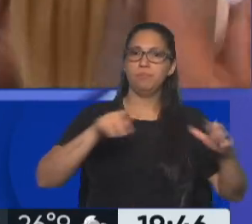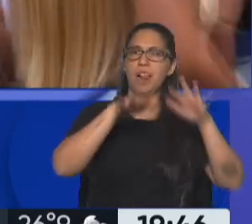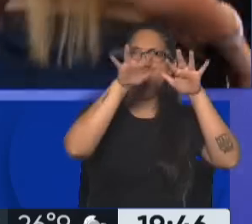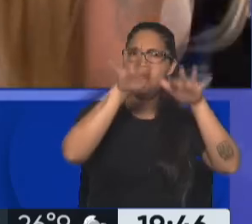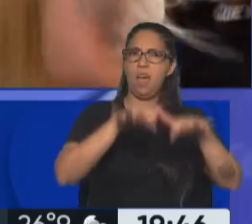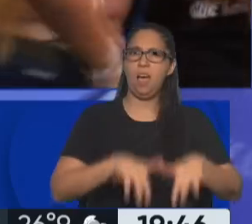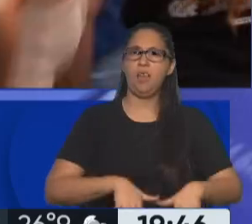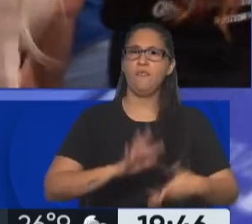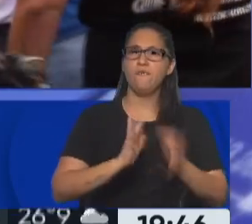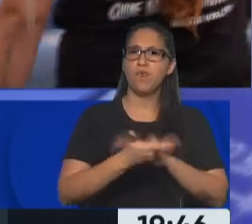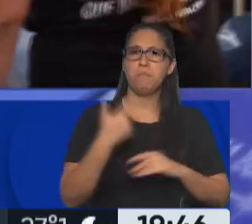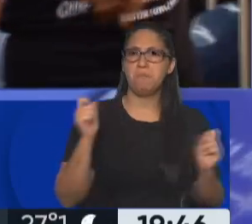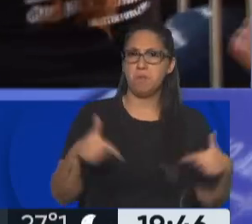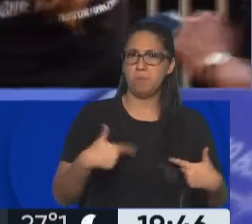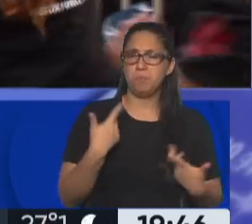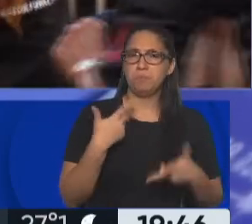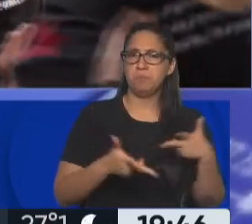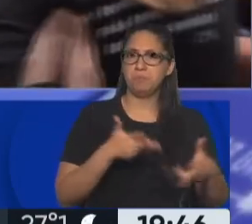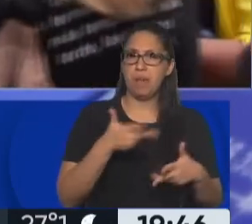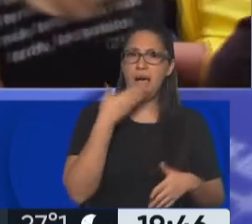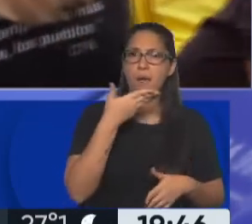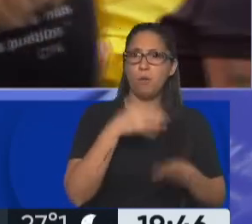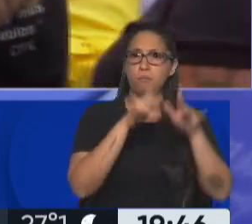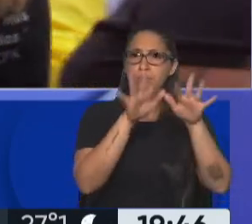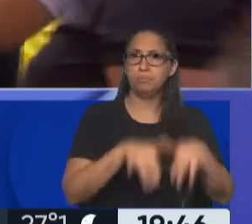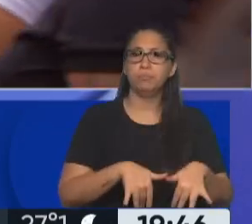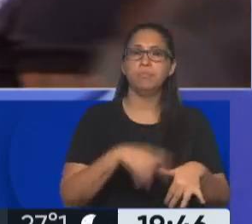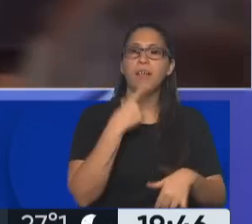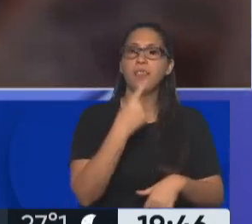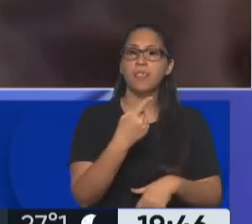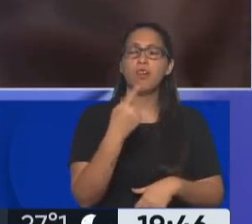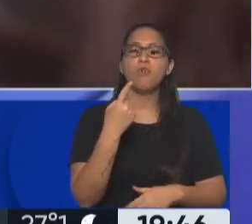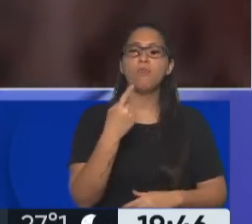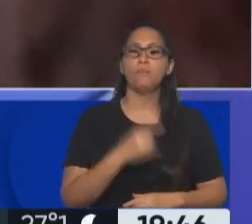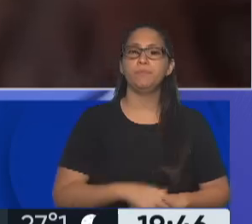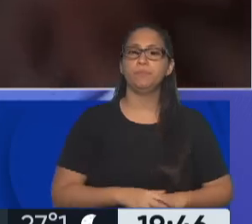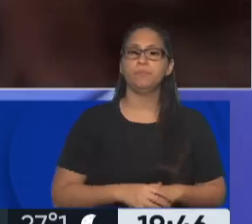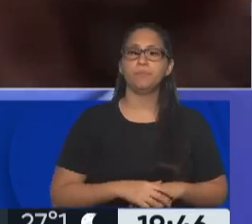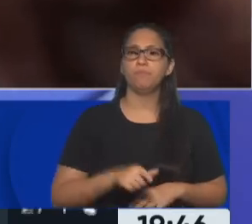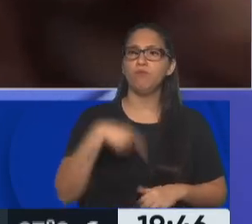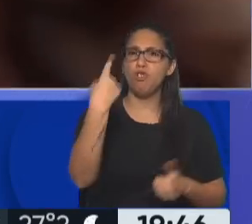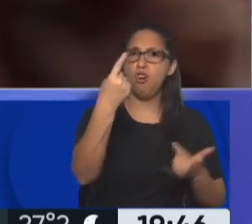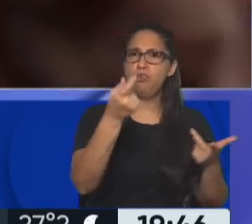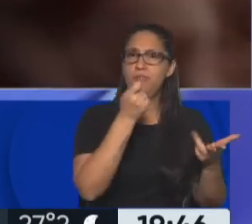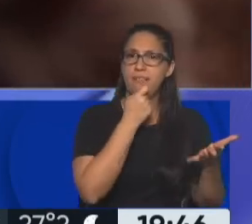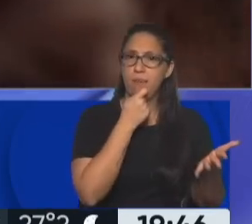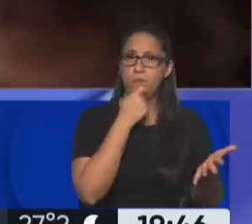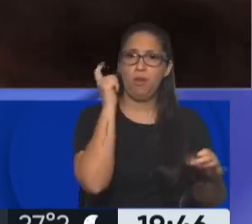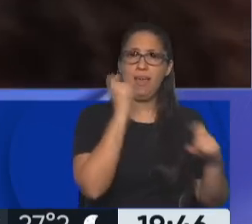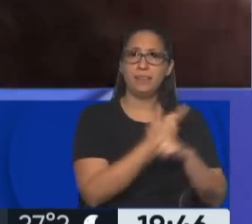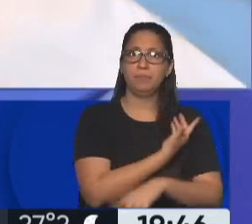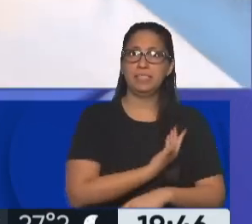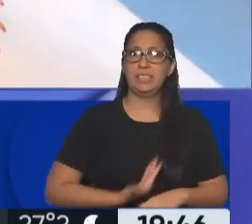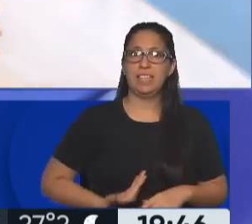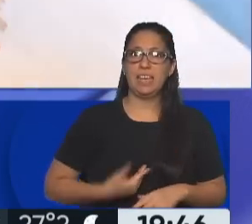larga, con un lenguaje informal, y opinó sobre la resolución del Ejecutivo e hizo referencia a otros casos de expresidentes